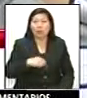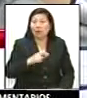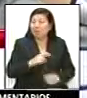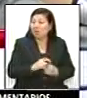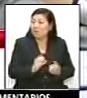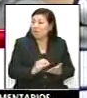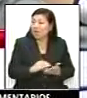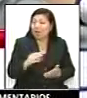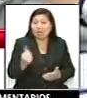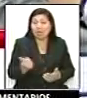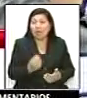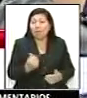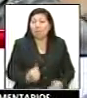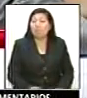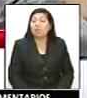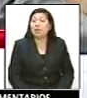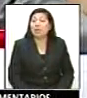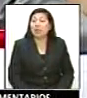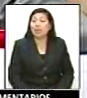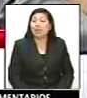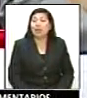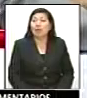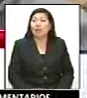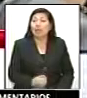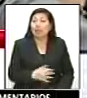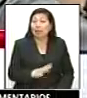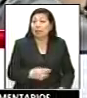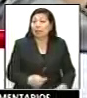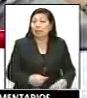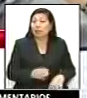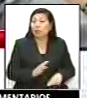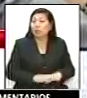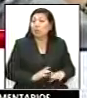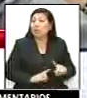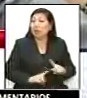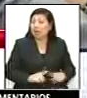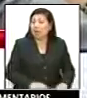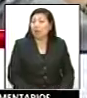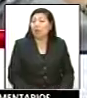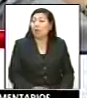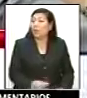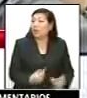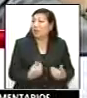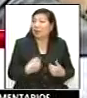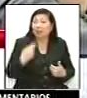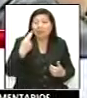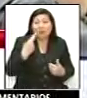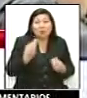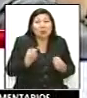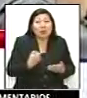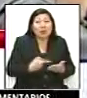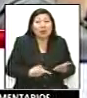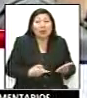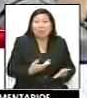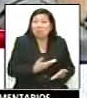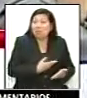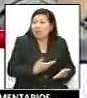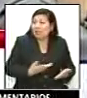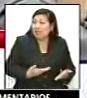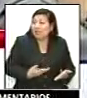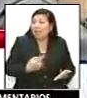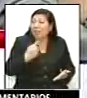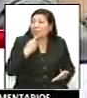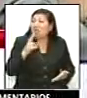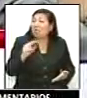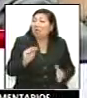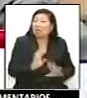tan rápido que parece ser que ya estamos discutiendo sobre algo que no tendría razón de ser, porque parece que el presidente de la República ha dicho, no,